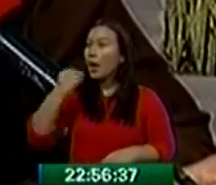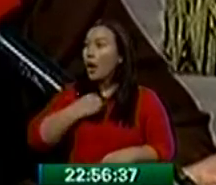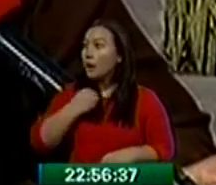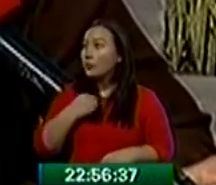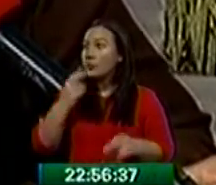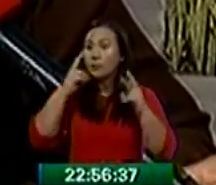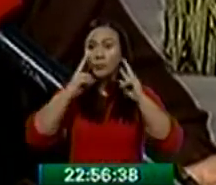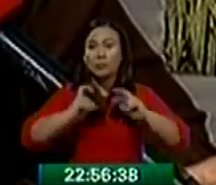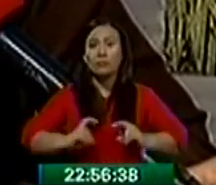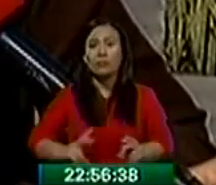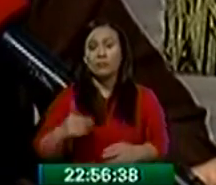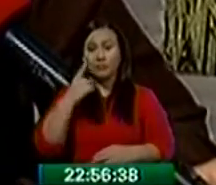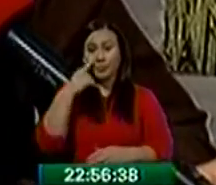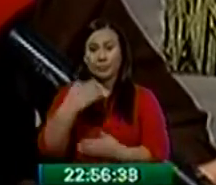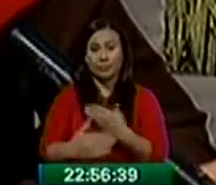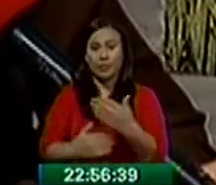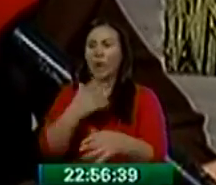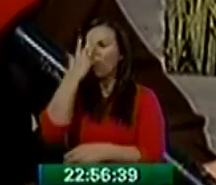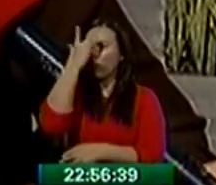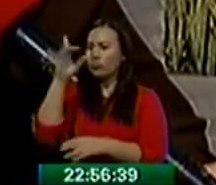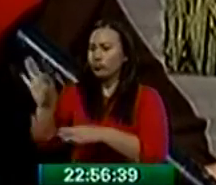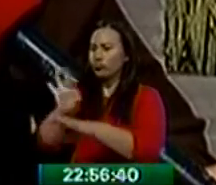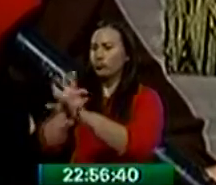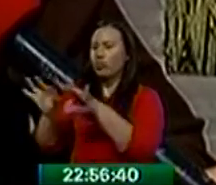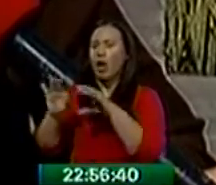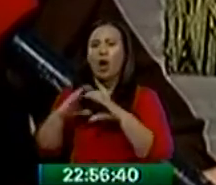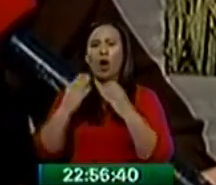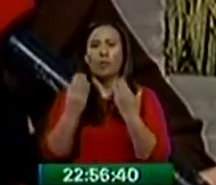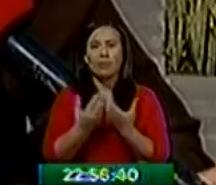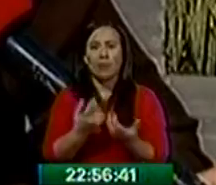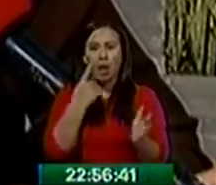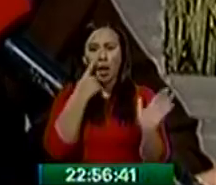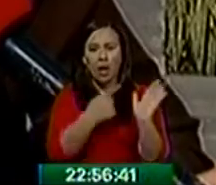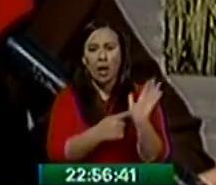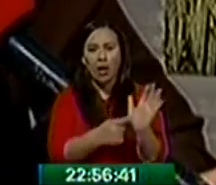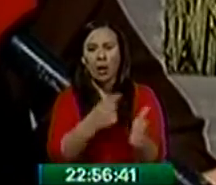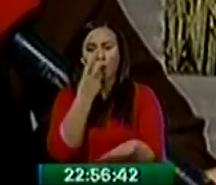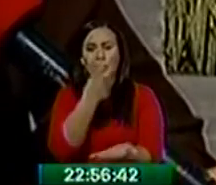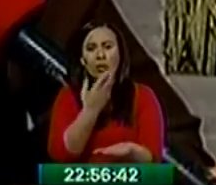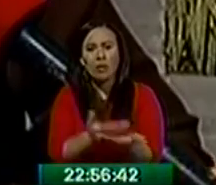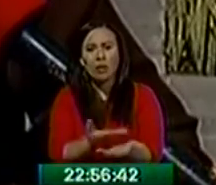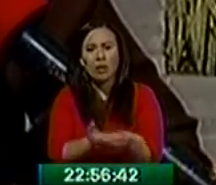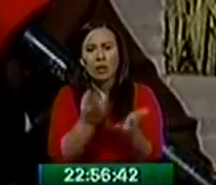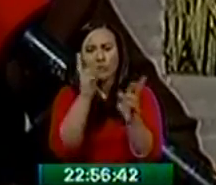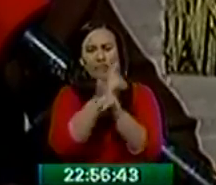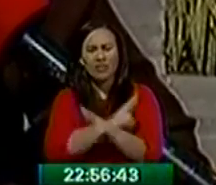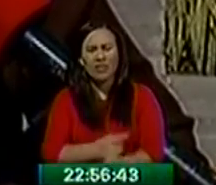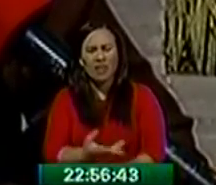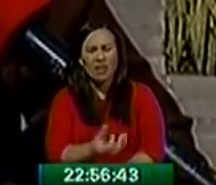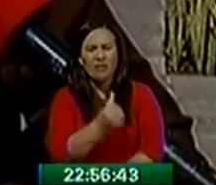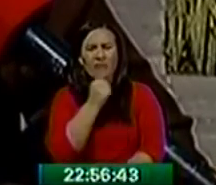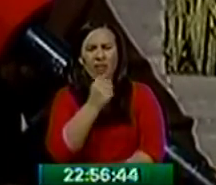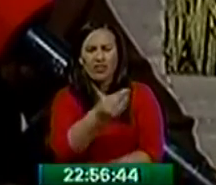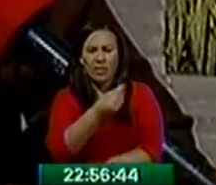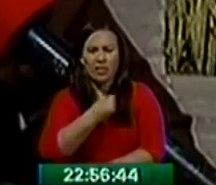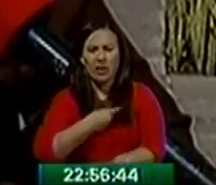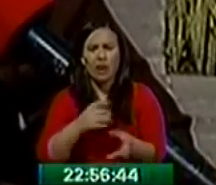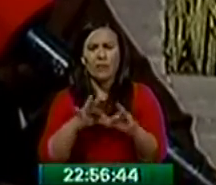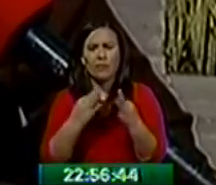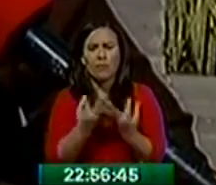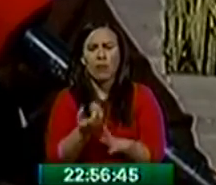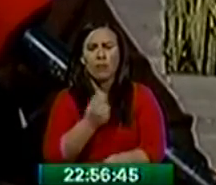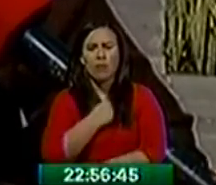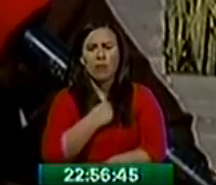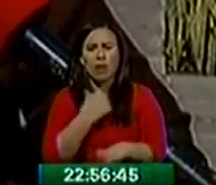qué razones hizo un comité, luego recibe los productos o recibe el informe final y él no fue capaz de entregar a la familia en las propias